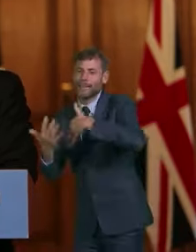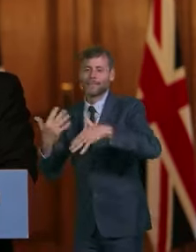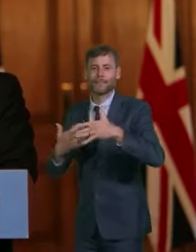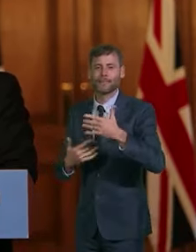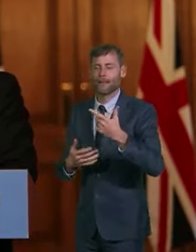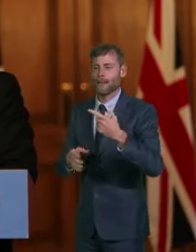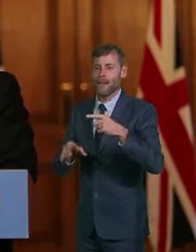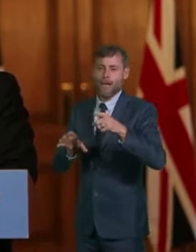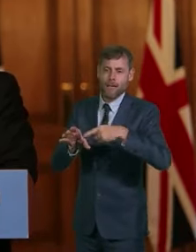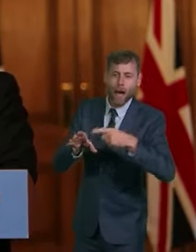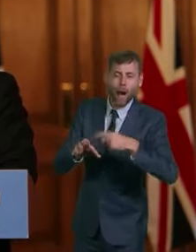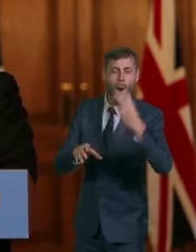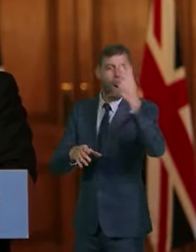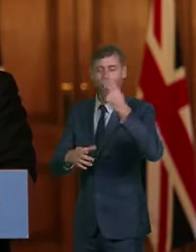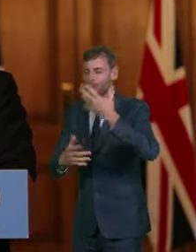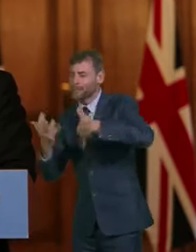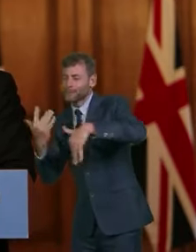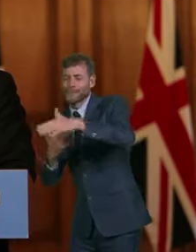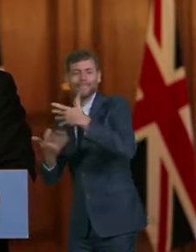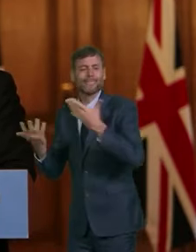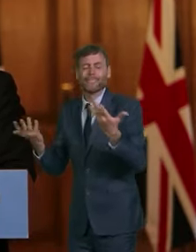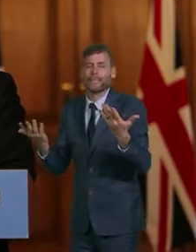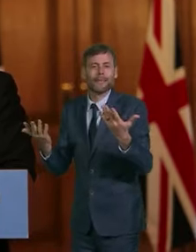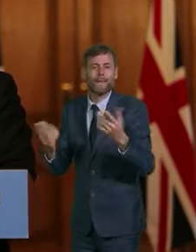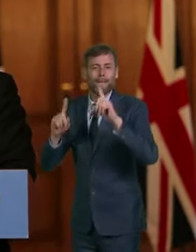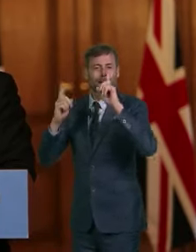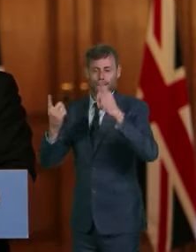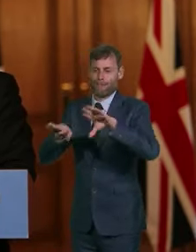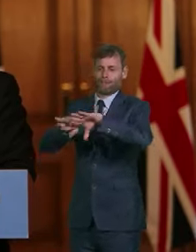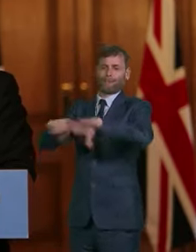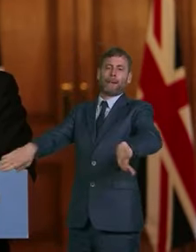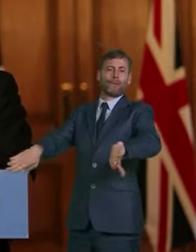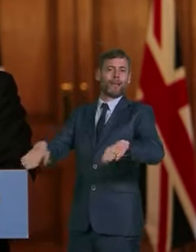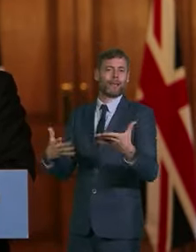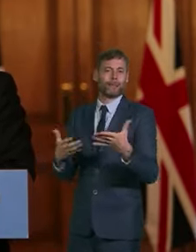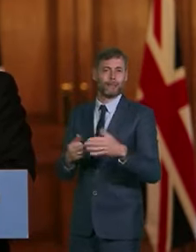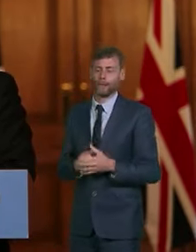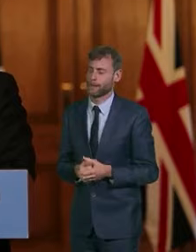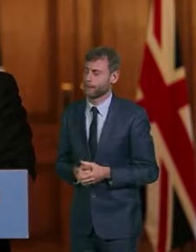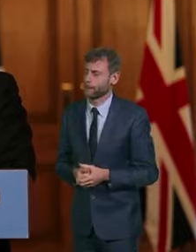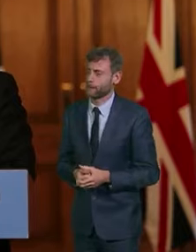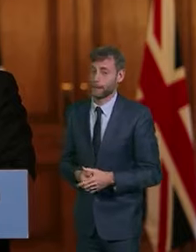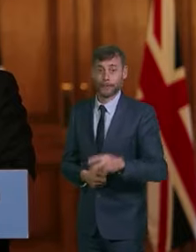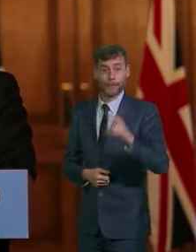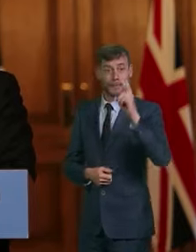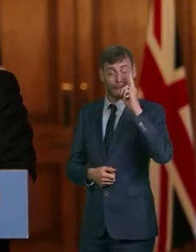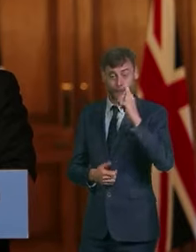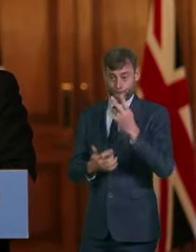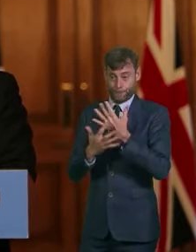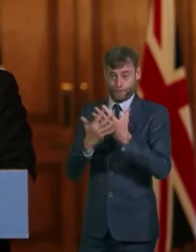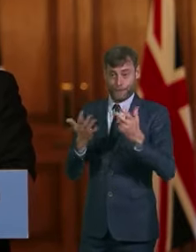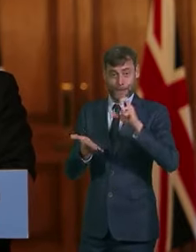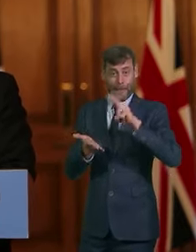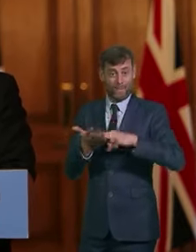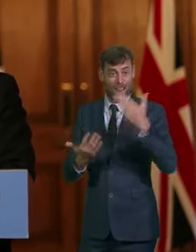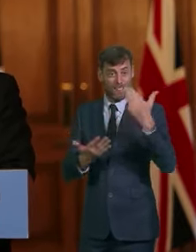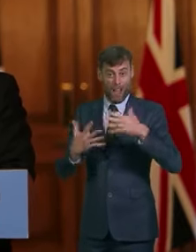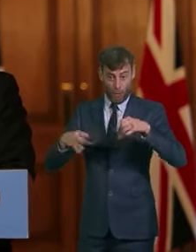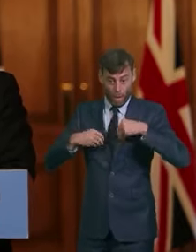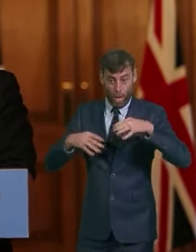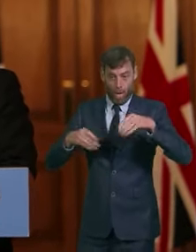eso. Y una expansión descontrolada en el número de pacientes de COVID significaría que el